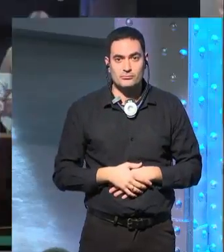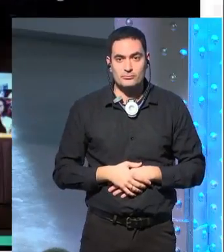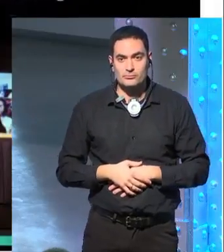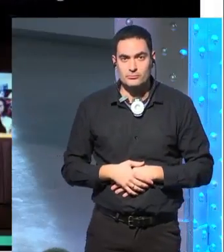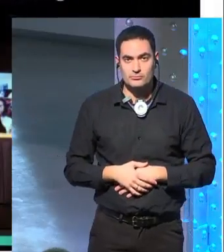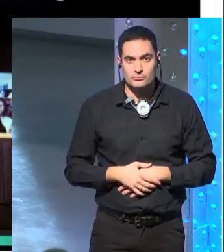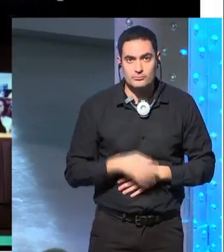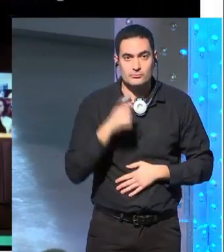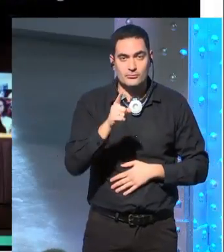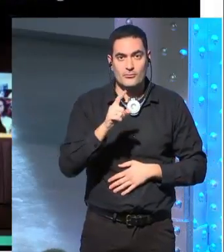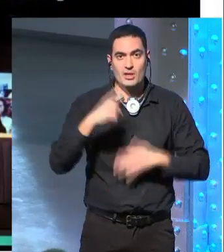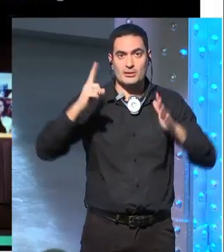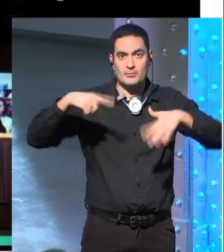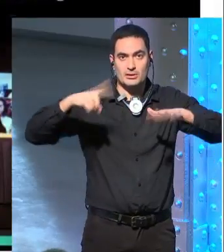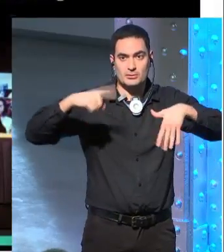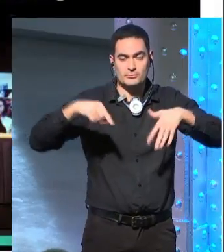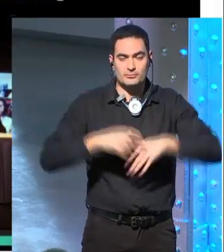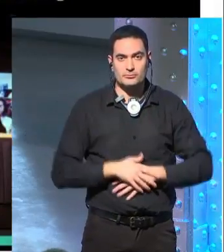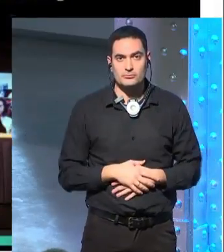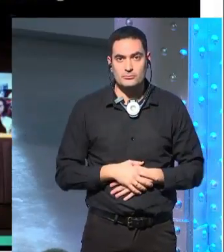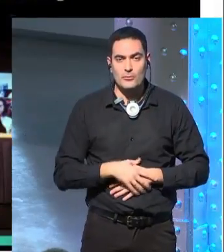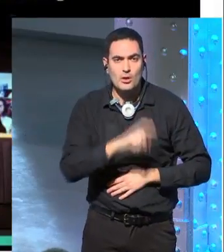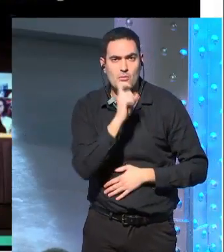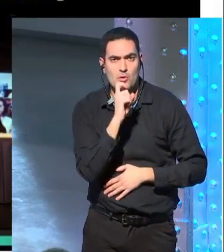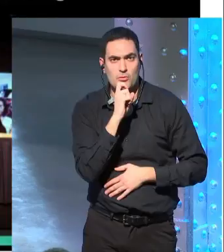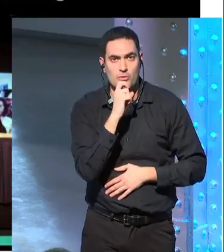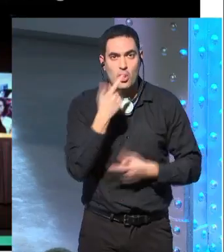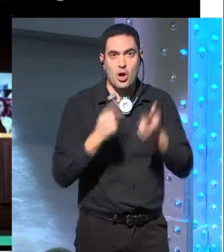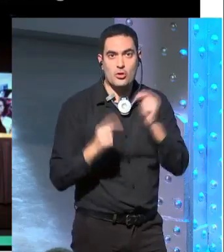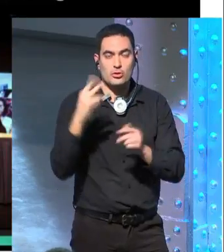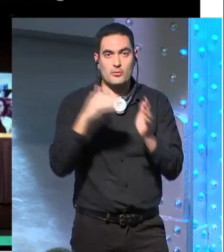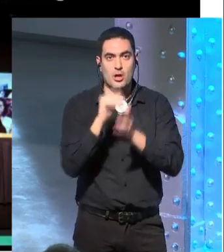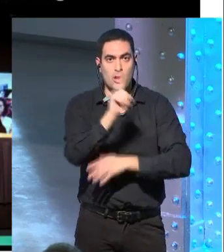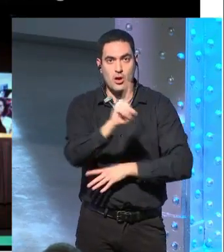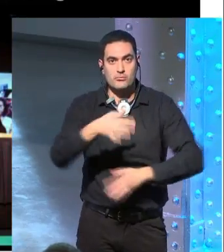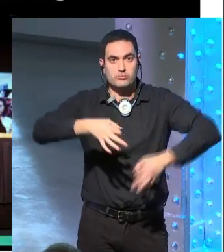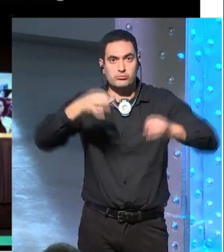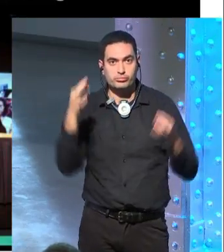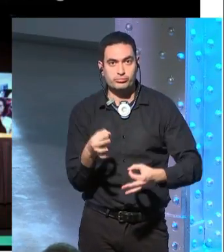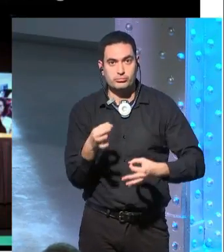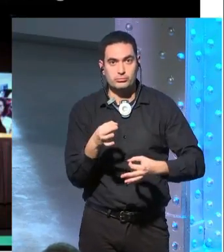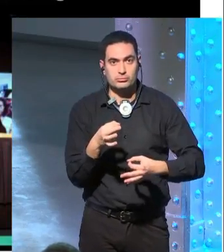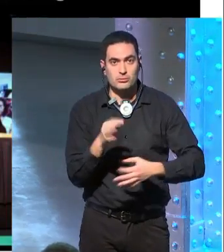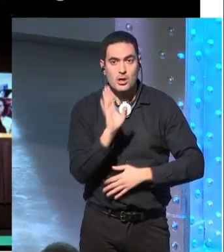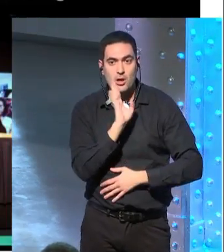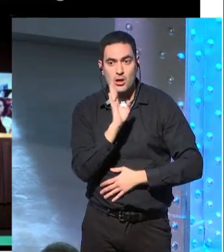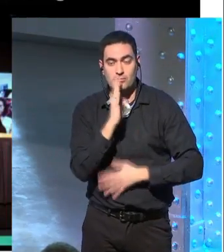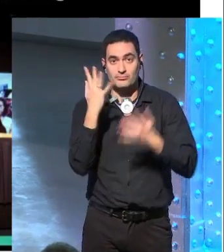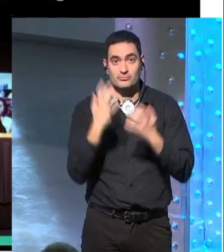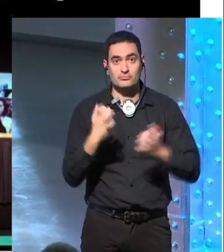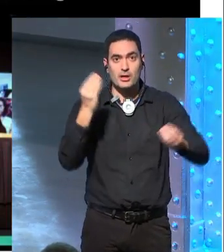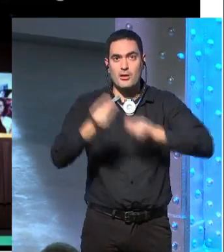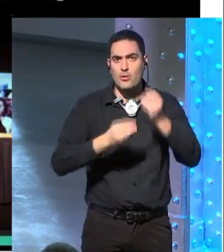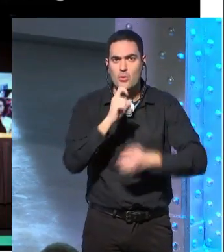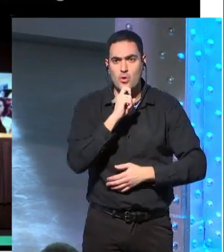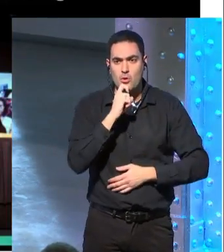El semestre fue en otoño de 2011, y este evento se